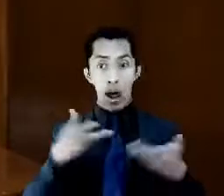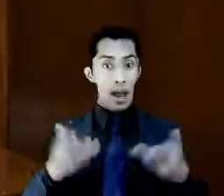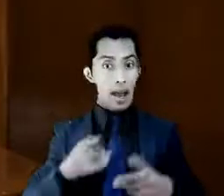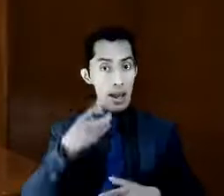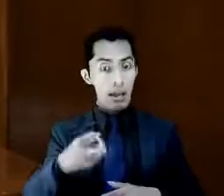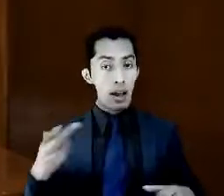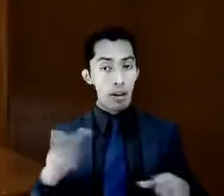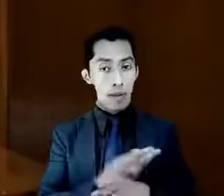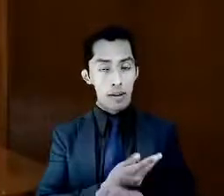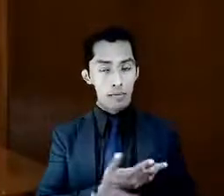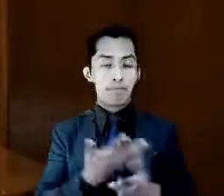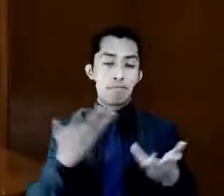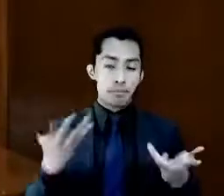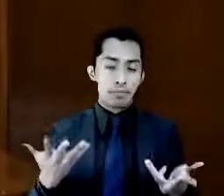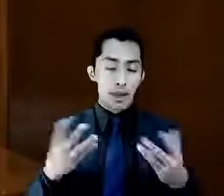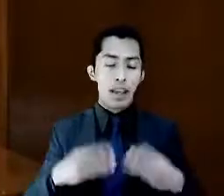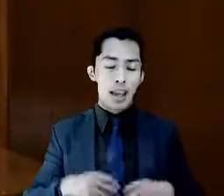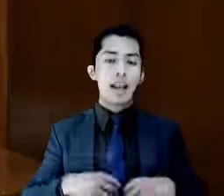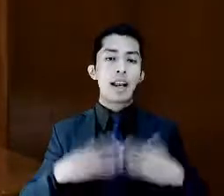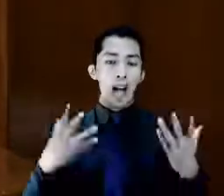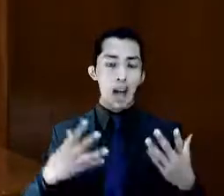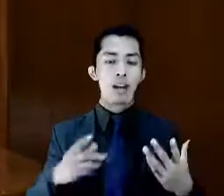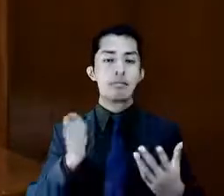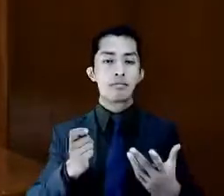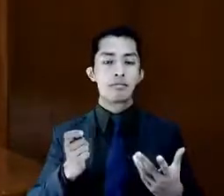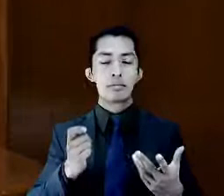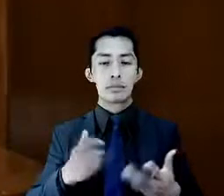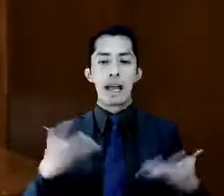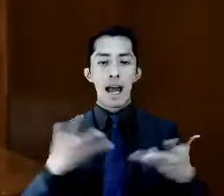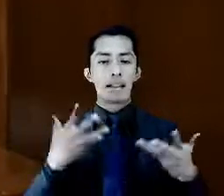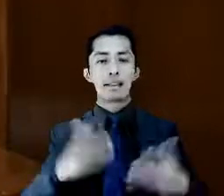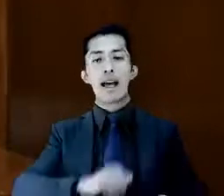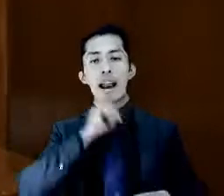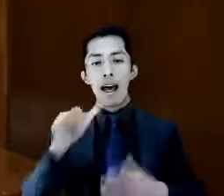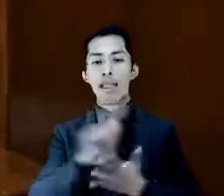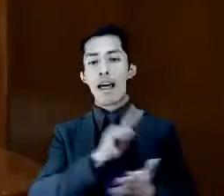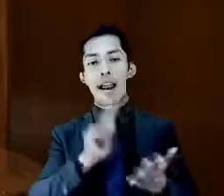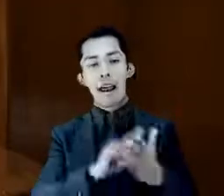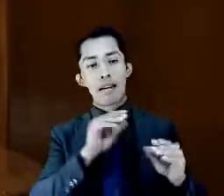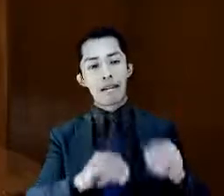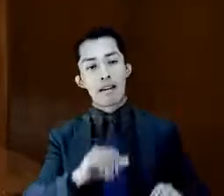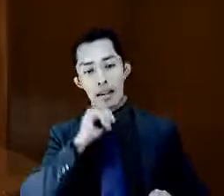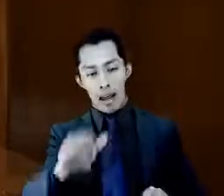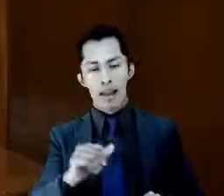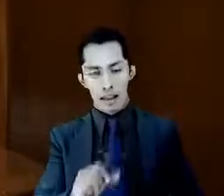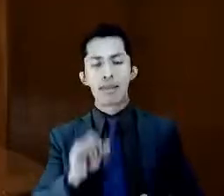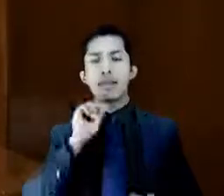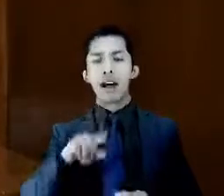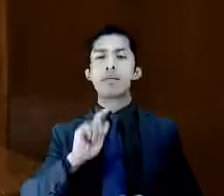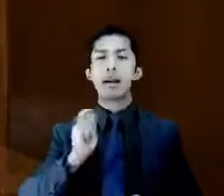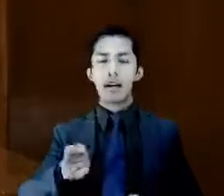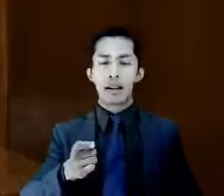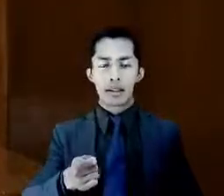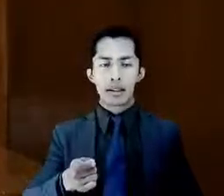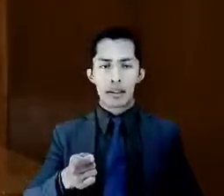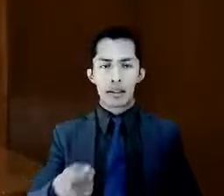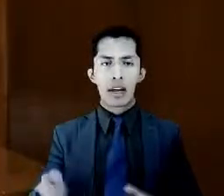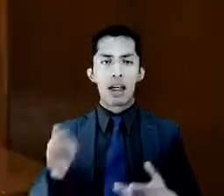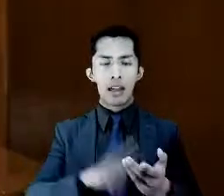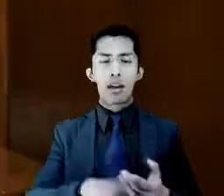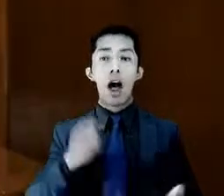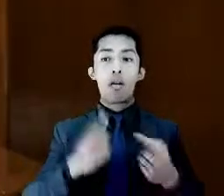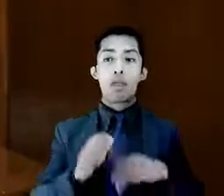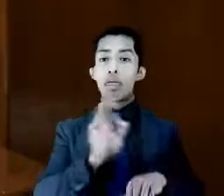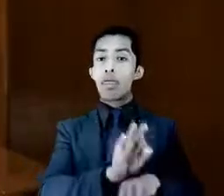solo entraría en omisión legislativa, sino que el estatus de privilegio